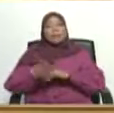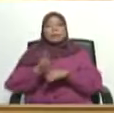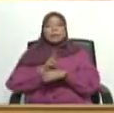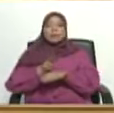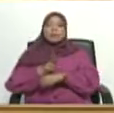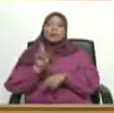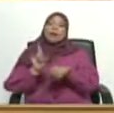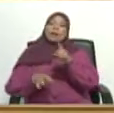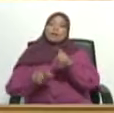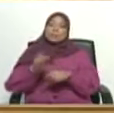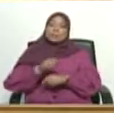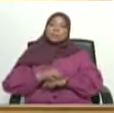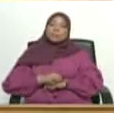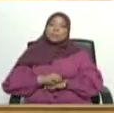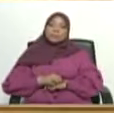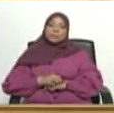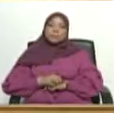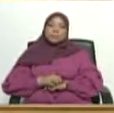modo alguno